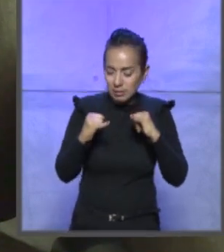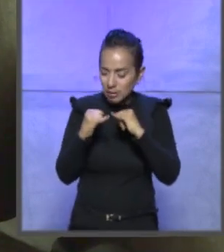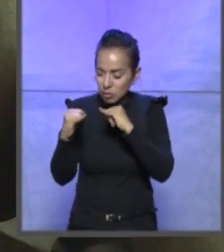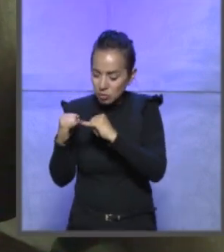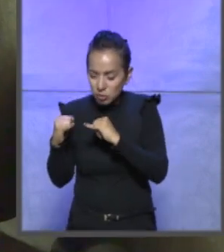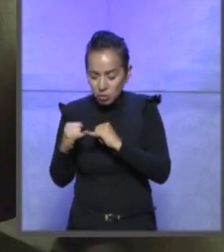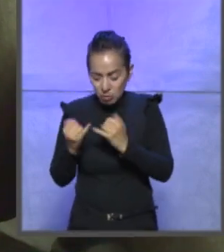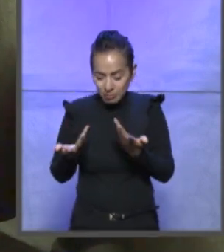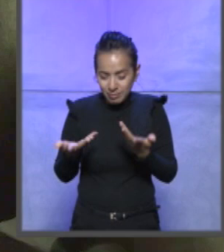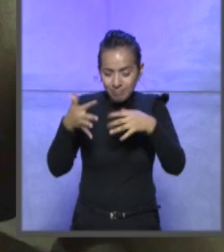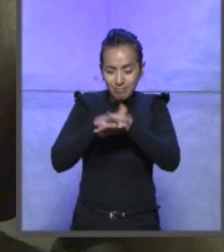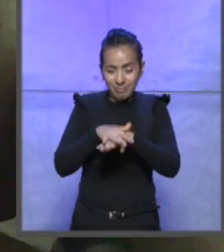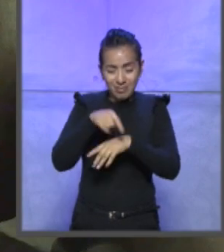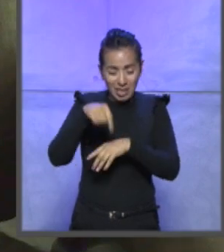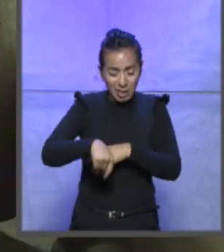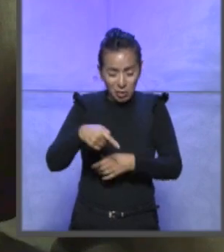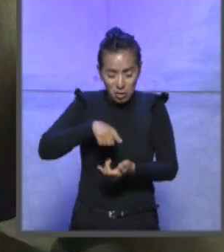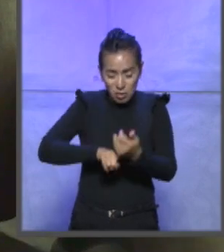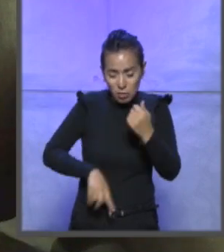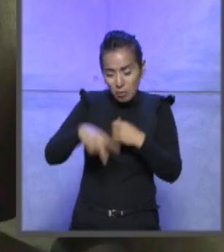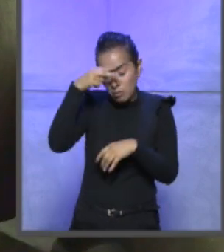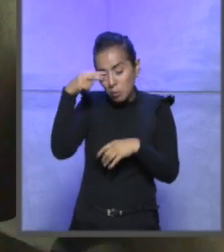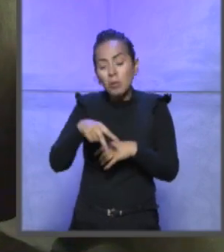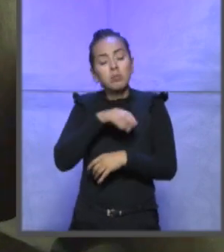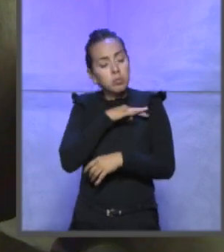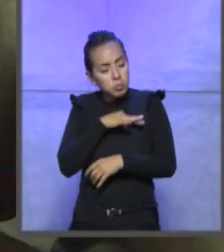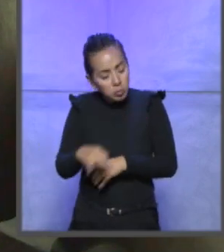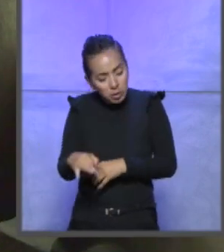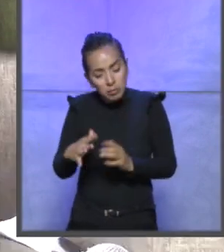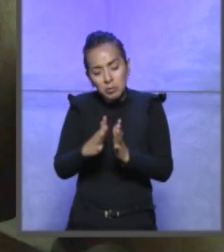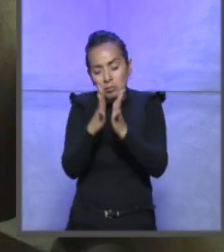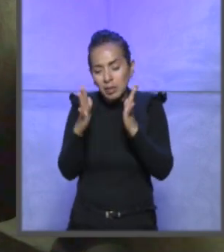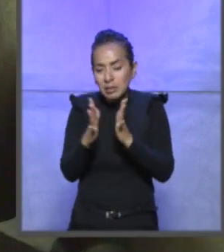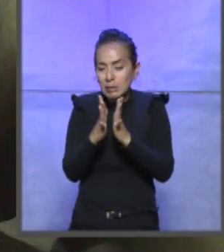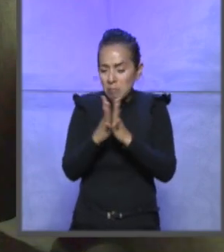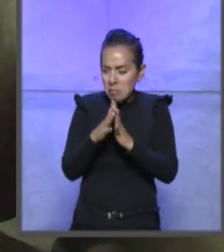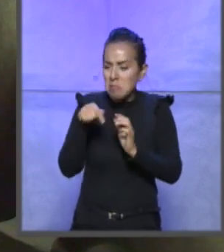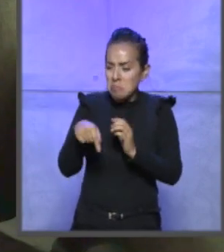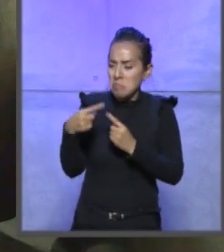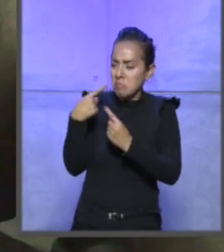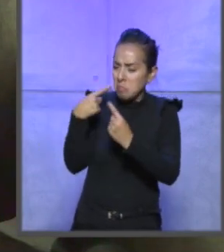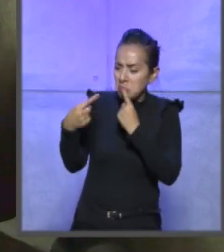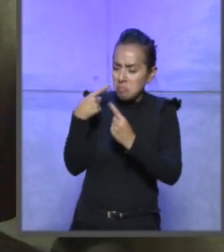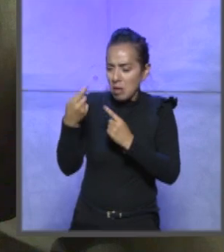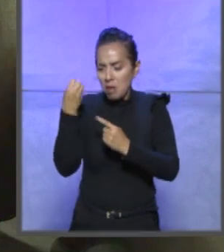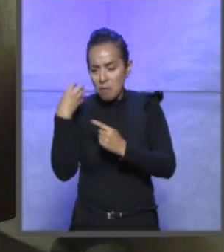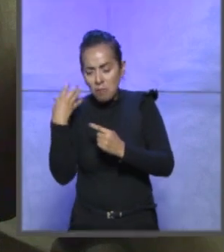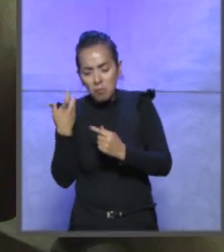las instituciones que integramos el Estado mexicano, participemos en este tipo de actividades, y